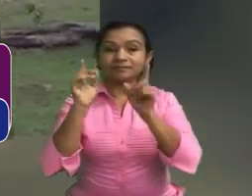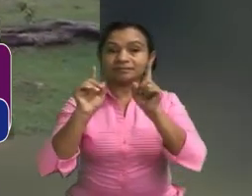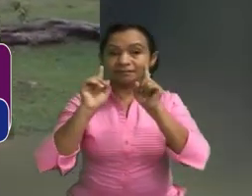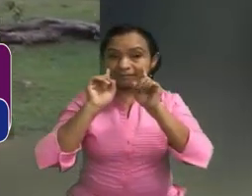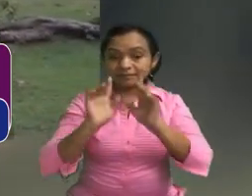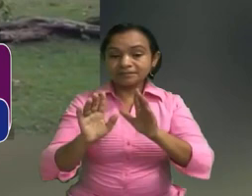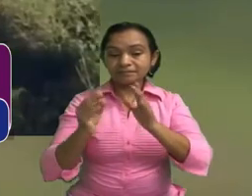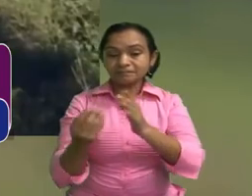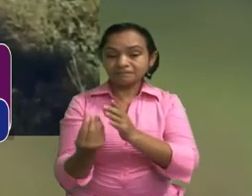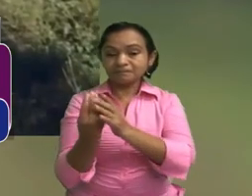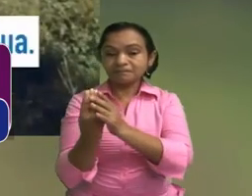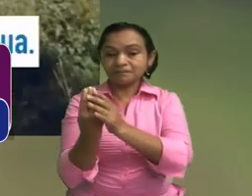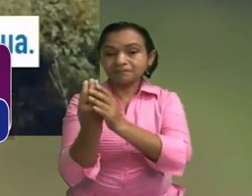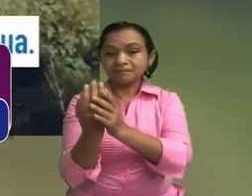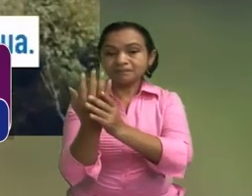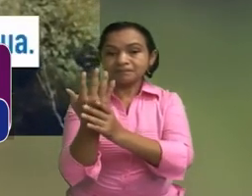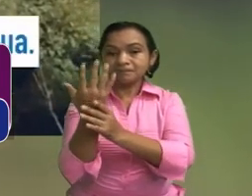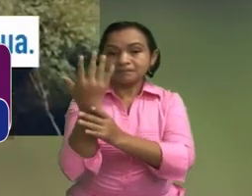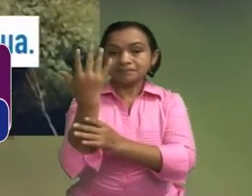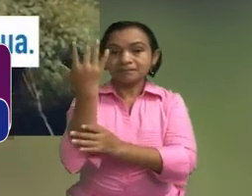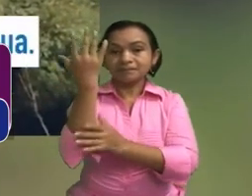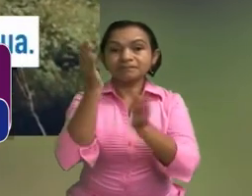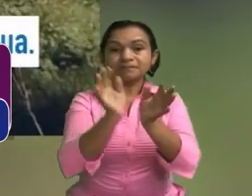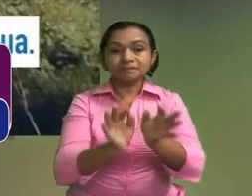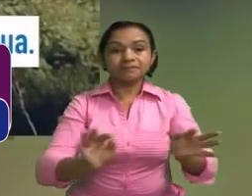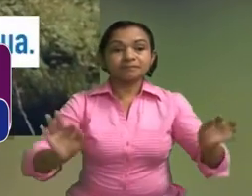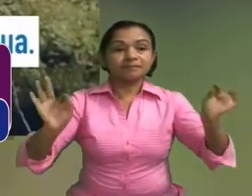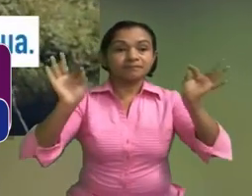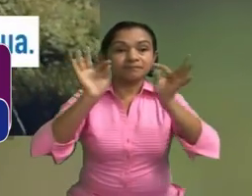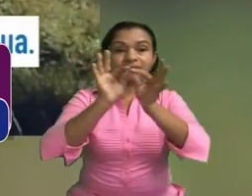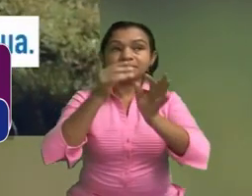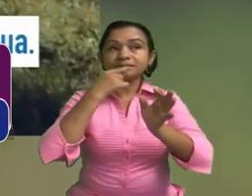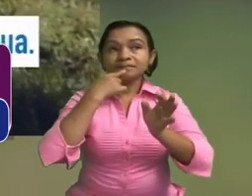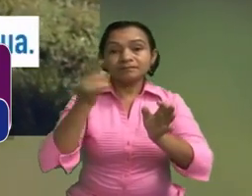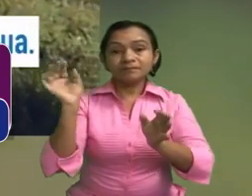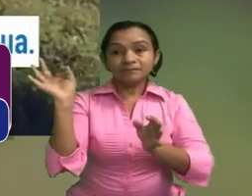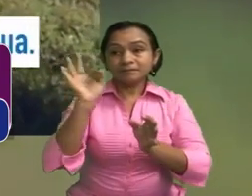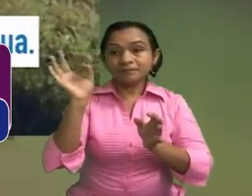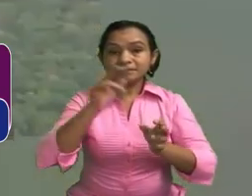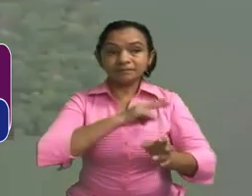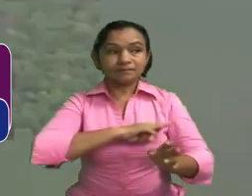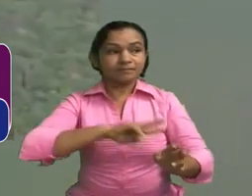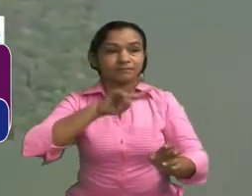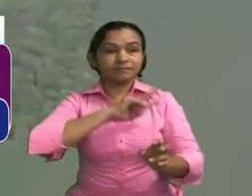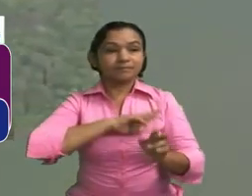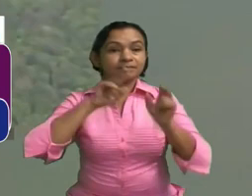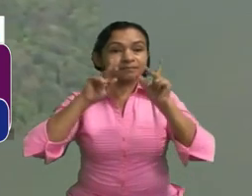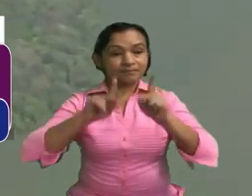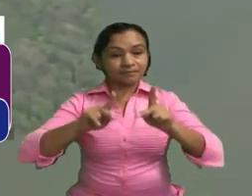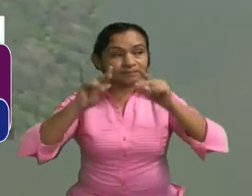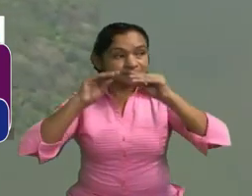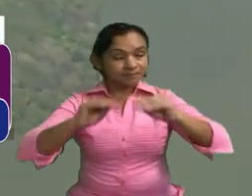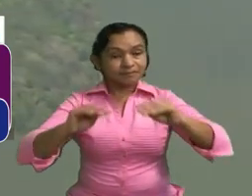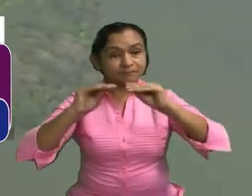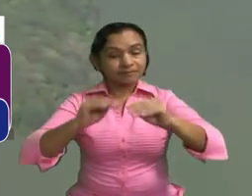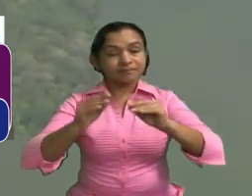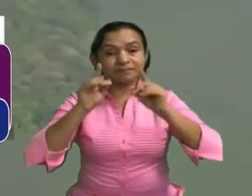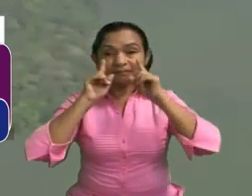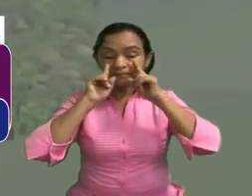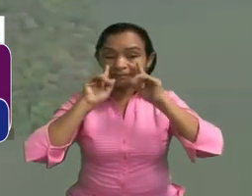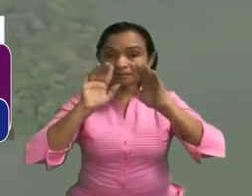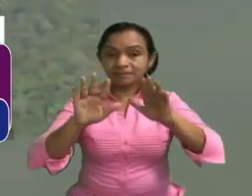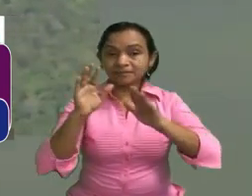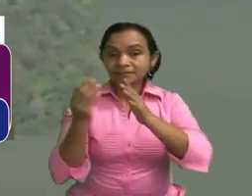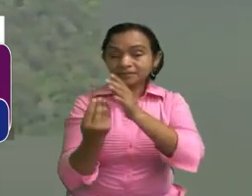¿Logró crecer? Eso es muy importante siempre decirlo, porque es parte de formar los valores de las personas, ¿ya? Desde el cuidado de las